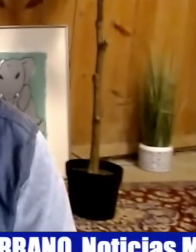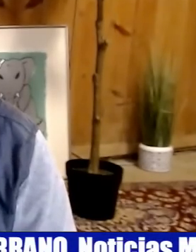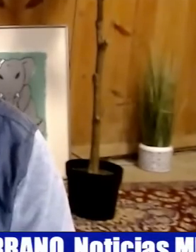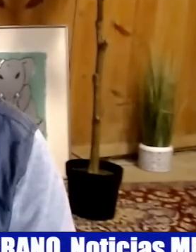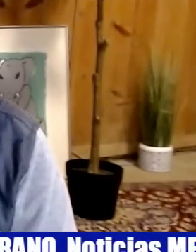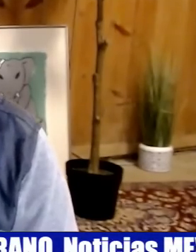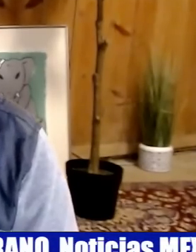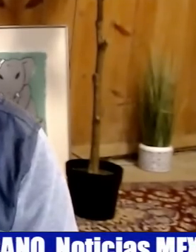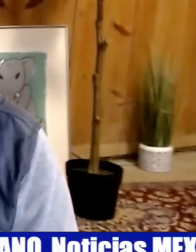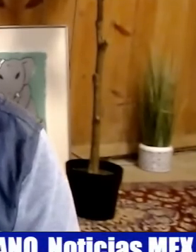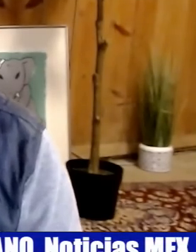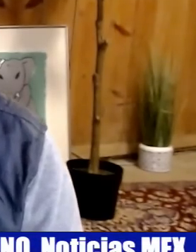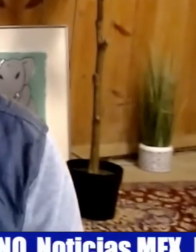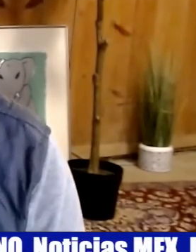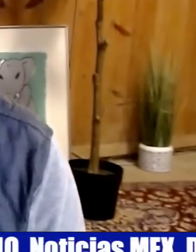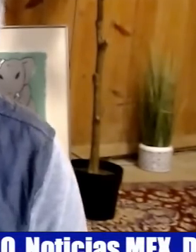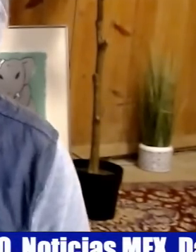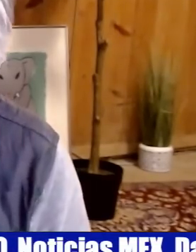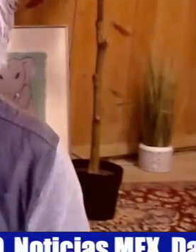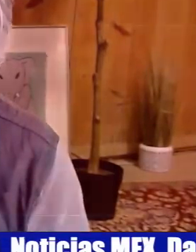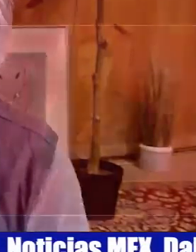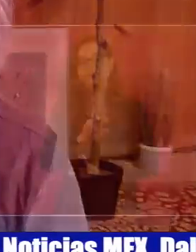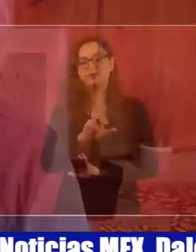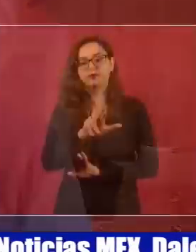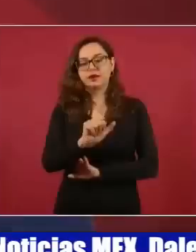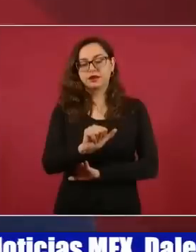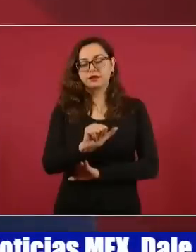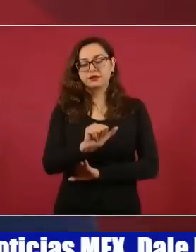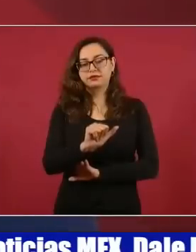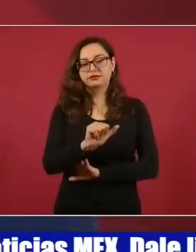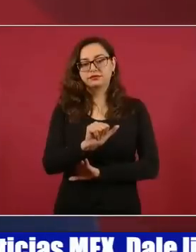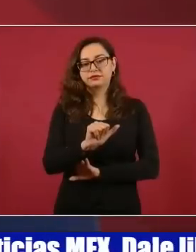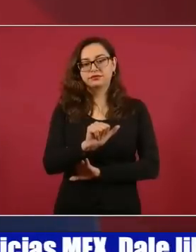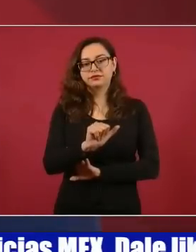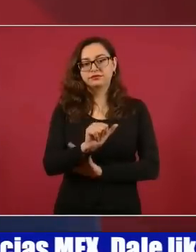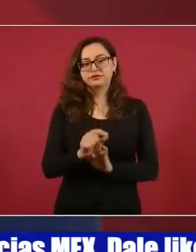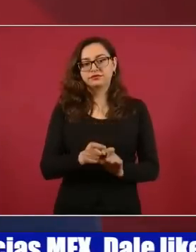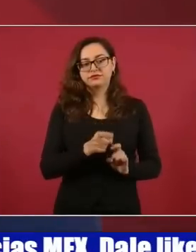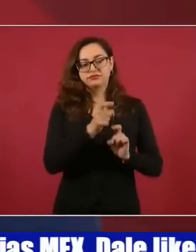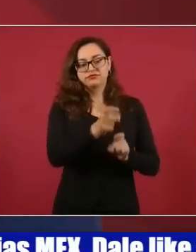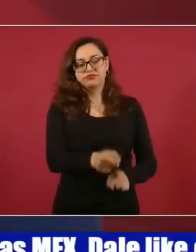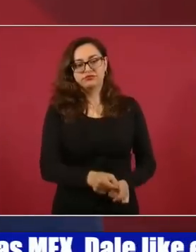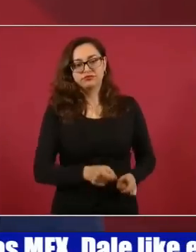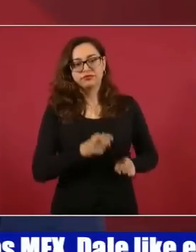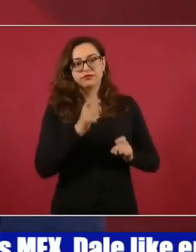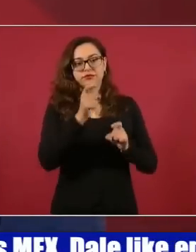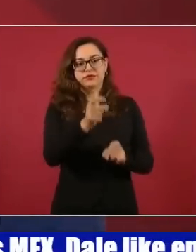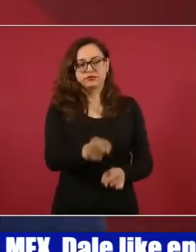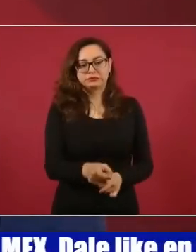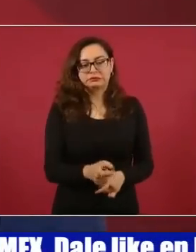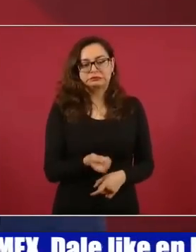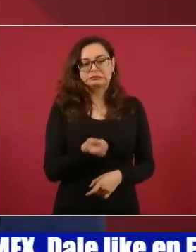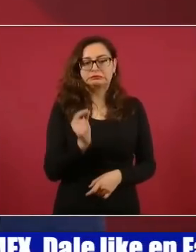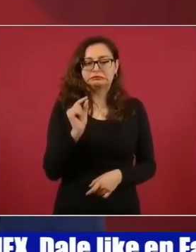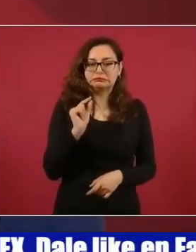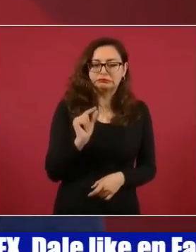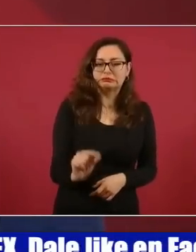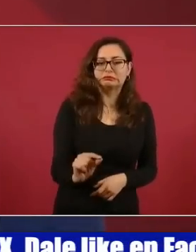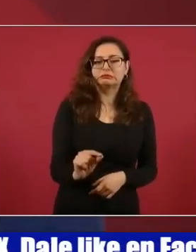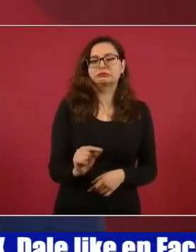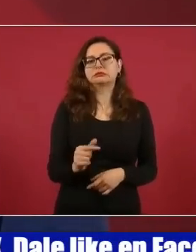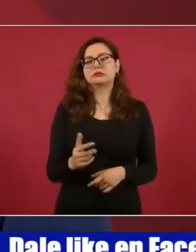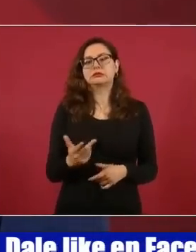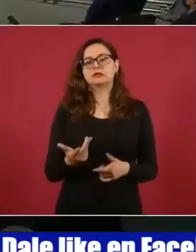Obrador, disculpe usted, se fue la voz, ¿eh? El presidente López Obrador le dijo a Jorge Ramos que no coincide con él, que no está de